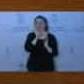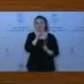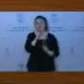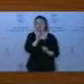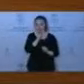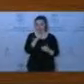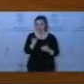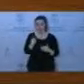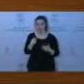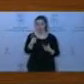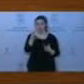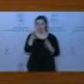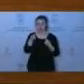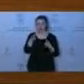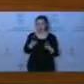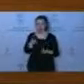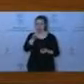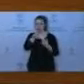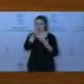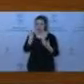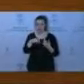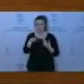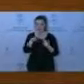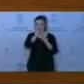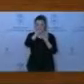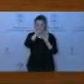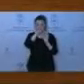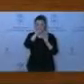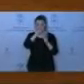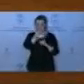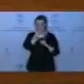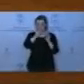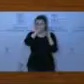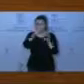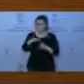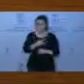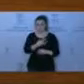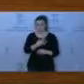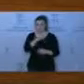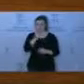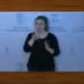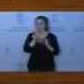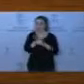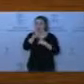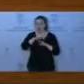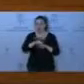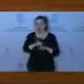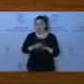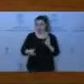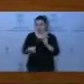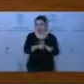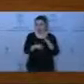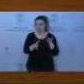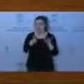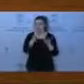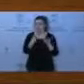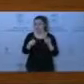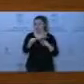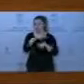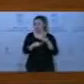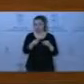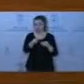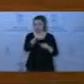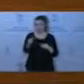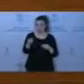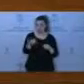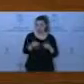La irregularidad es manifiesta, según la propia Sindicatura de Cuentas, en la medida que ha habido un incumplimiento de la legalidad, ya que las operaciones de endeudamiento a largo